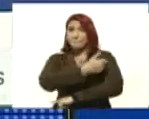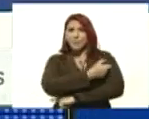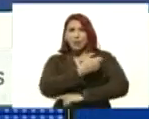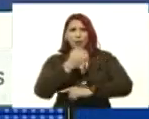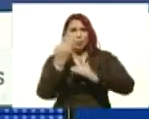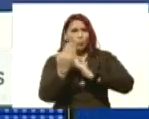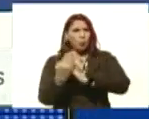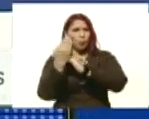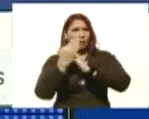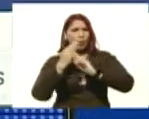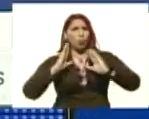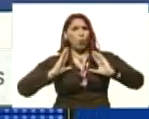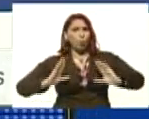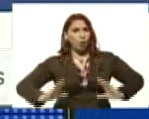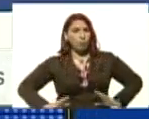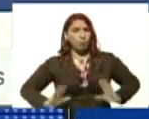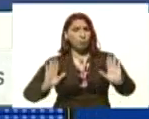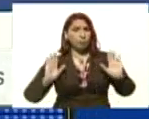cuerpo.